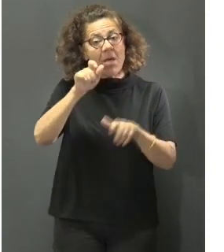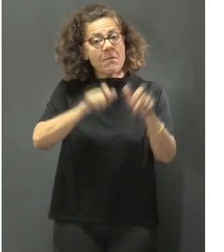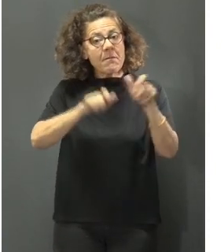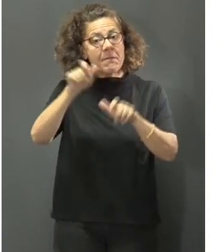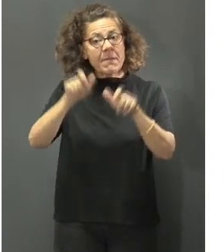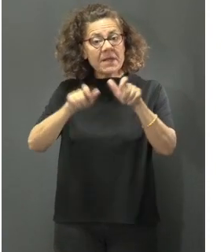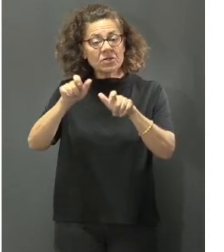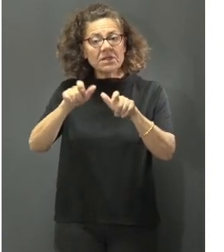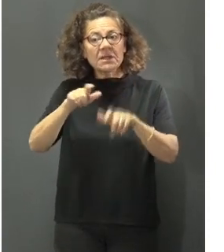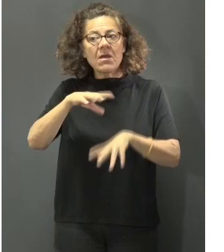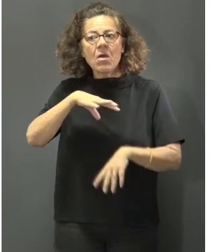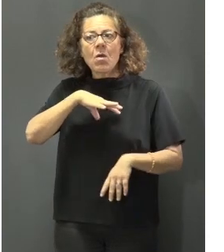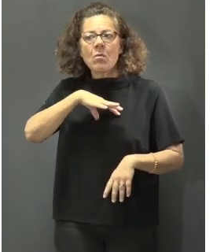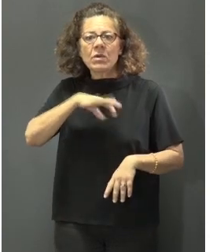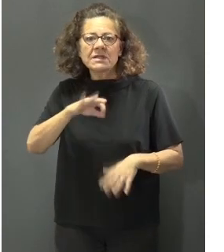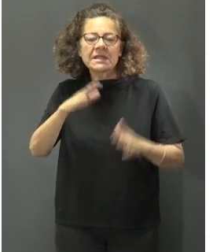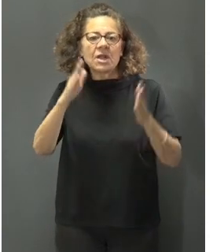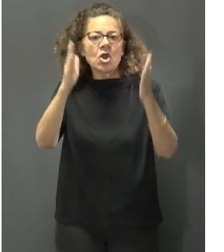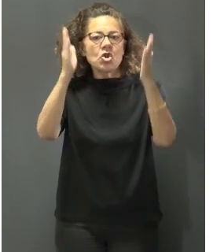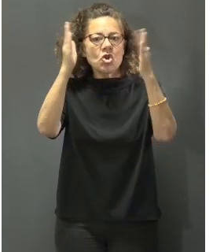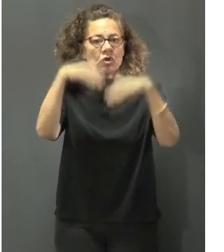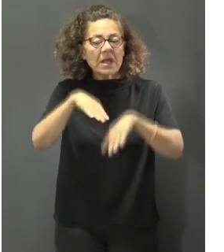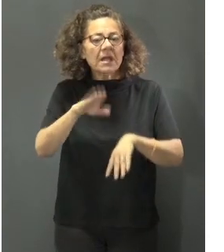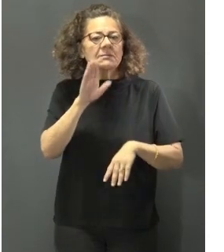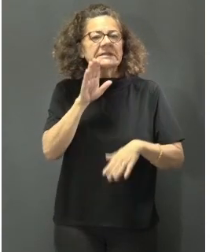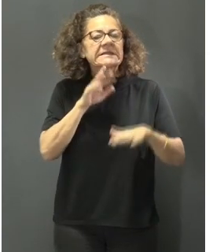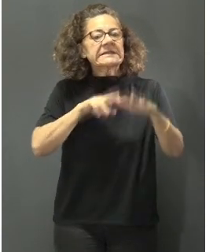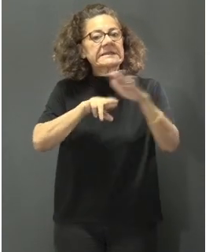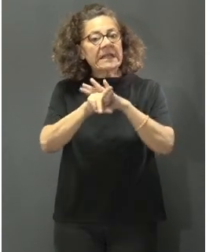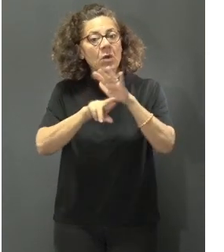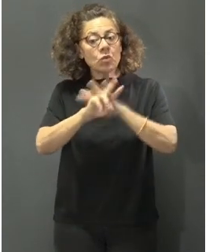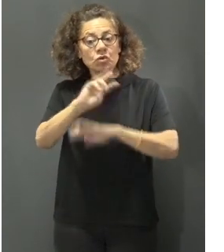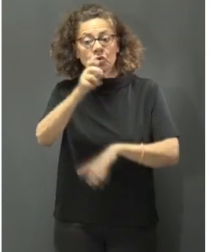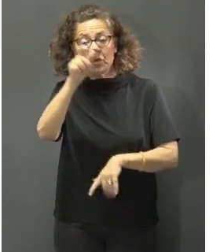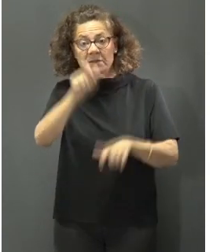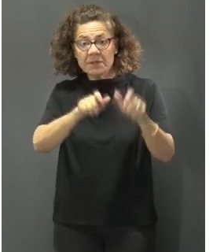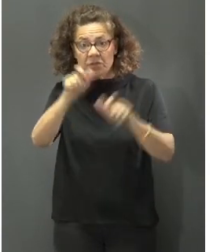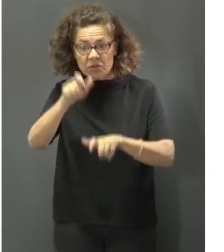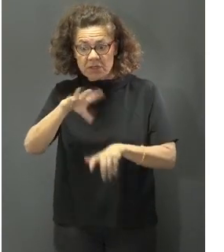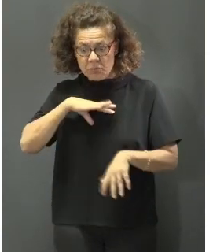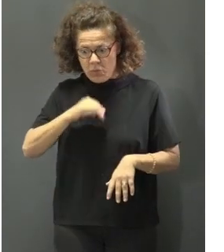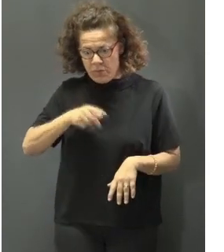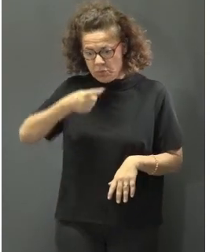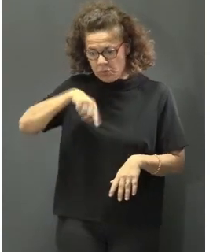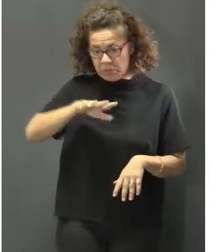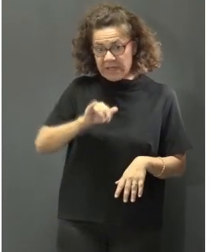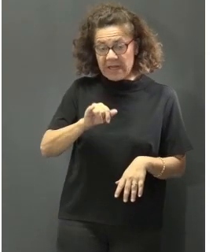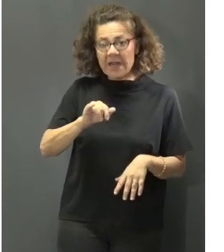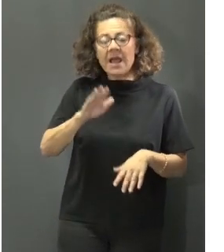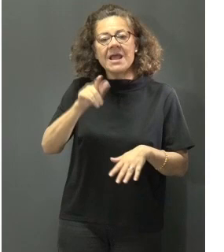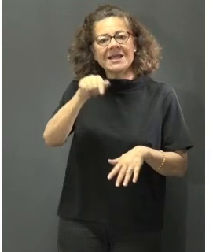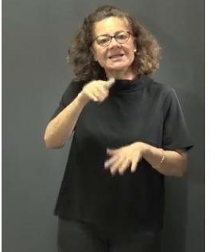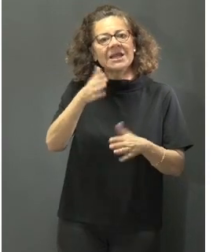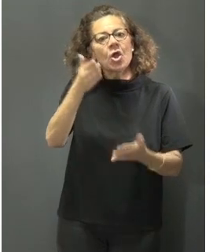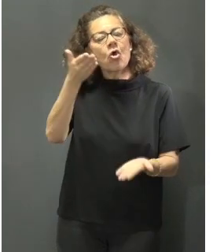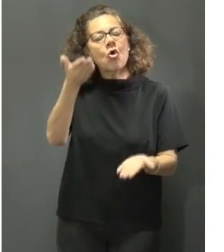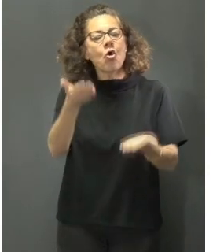personas que quizá no tienen los mismos recursos que otras personas podemos tener para